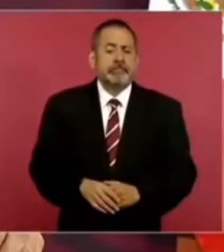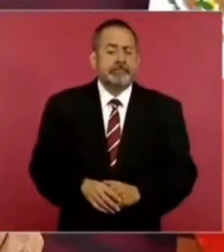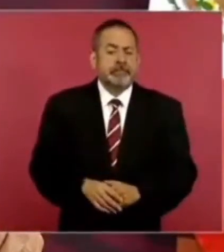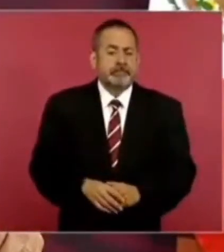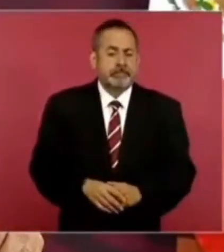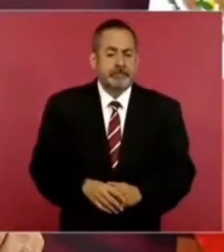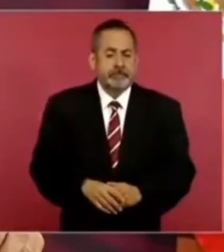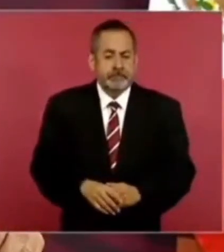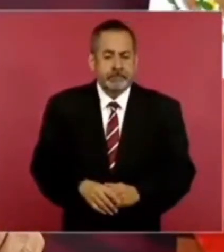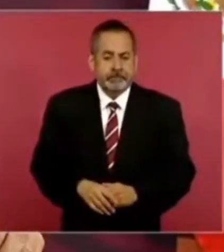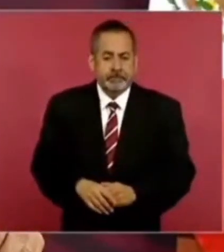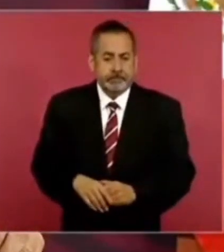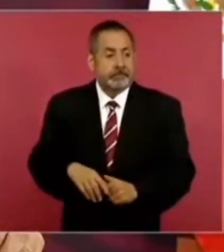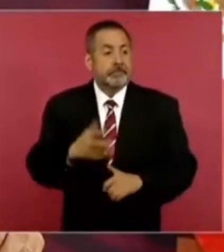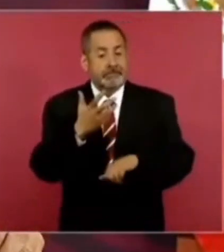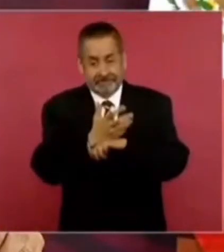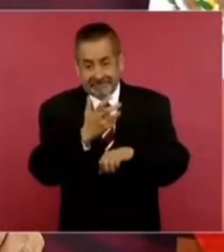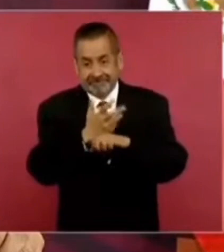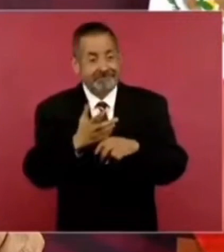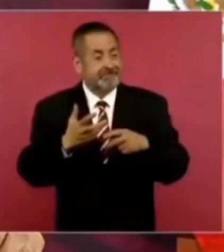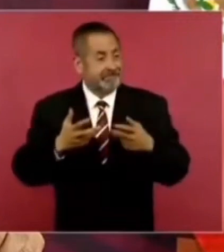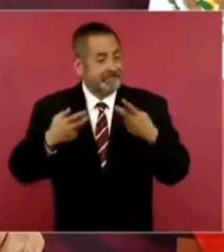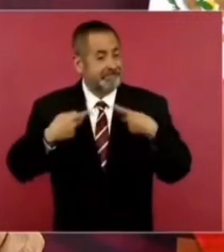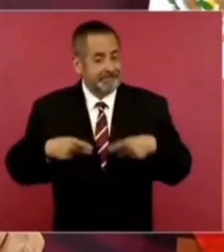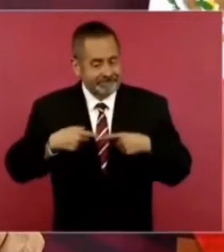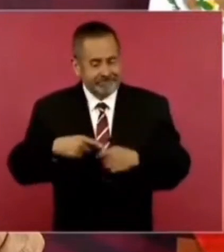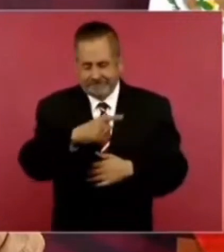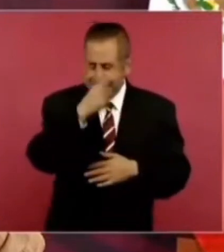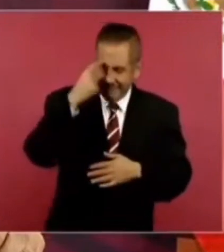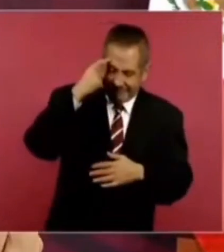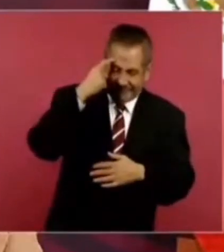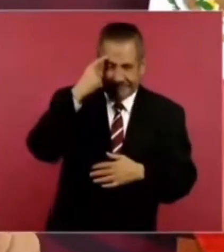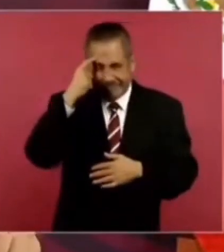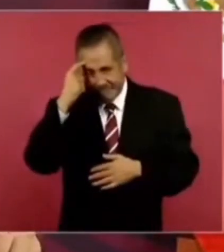Ya los ciudadanos de Estados Unidos están